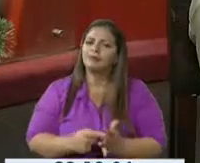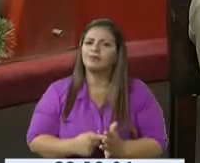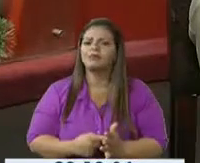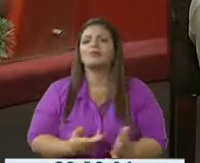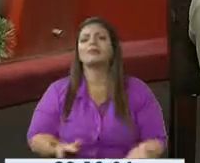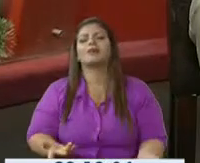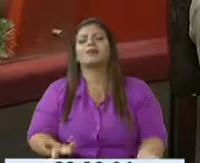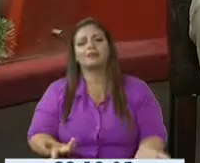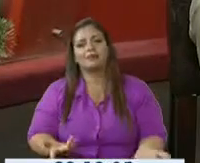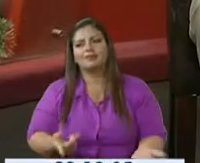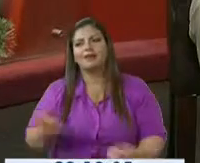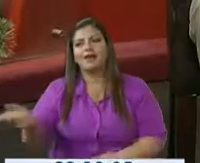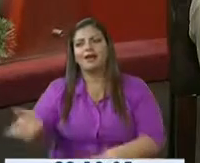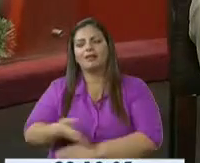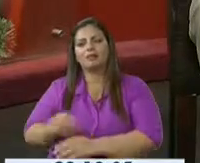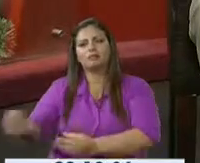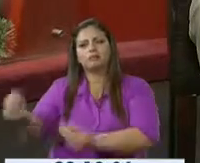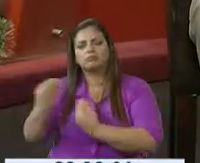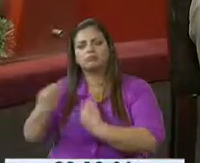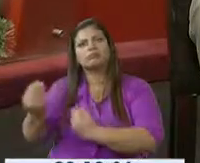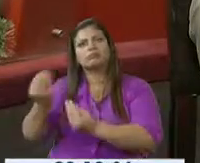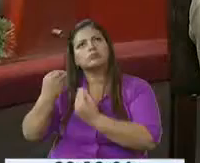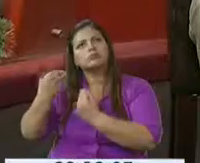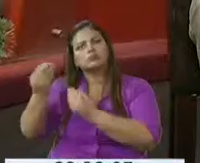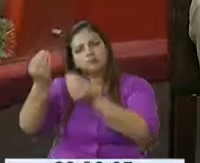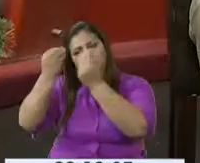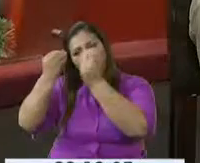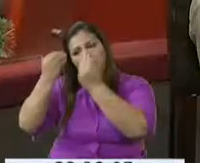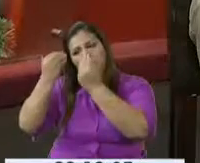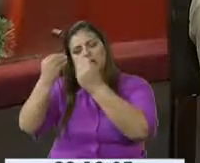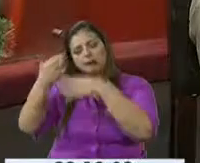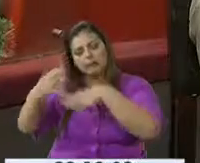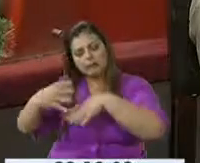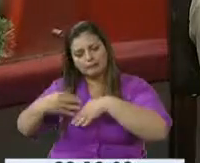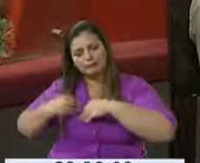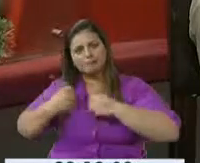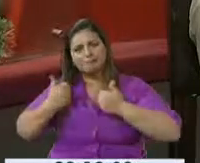valió la pena haberle dicho lo que les ha dicho este día. Marcelita, usted tiene más que informar.